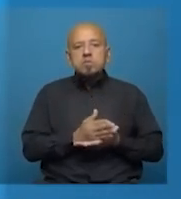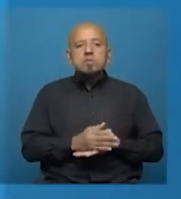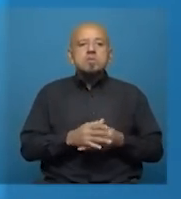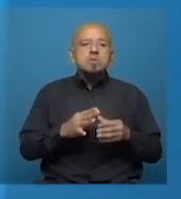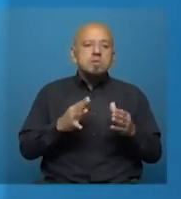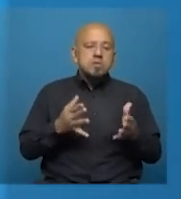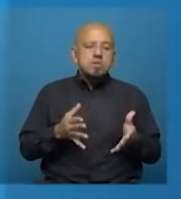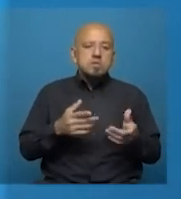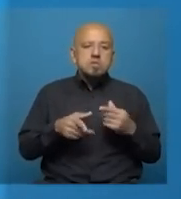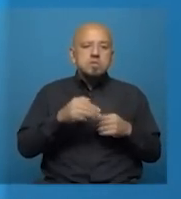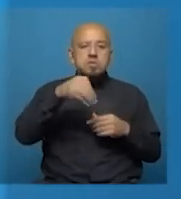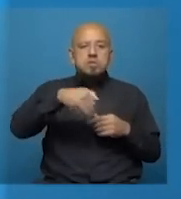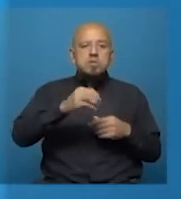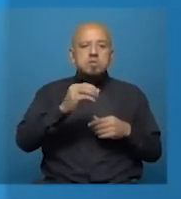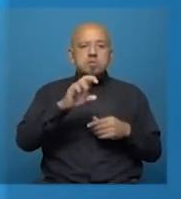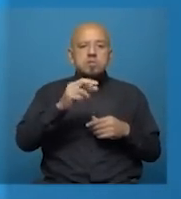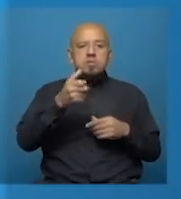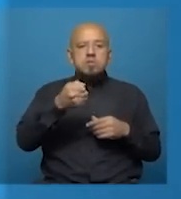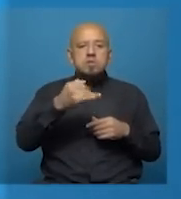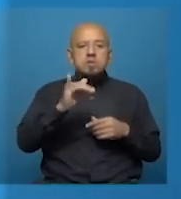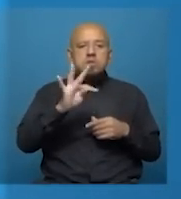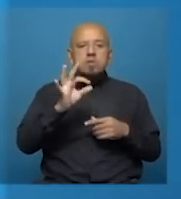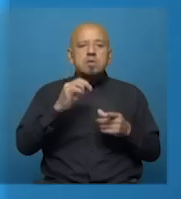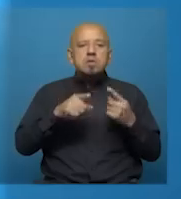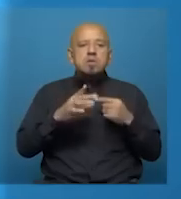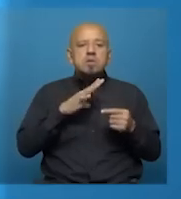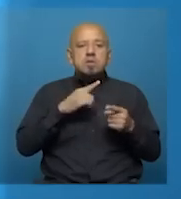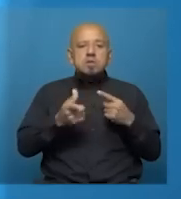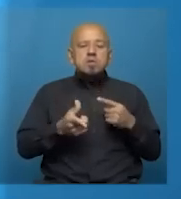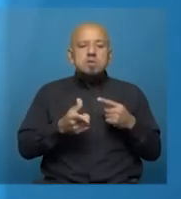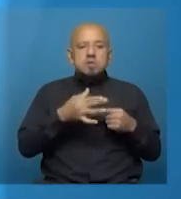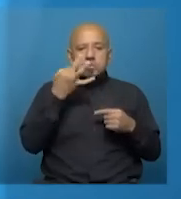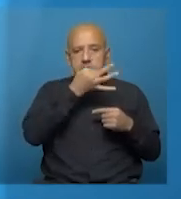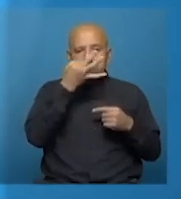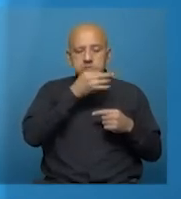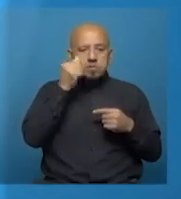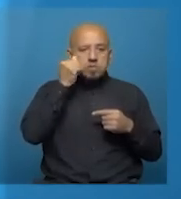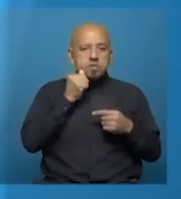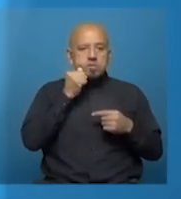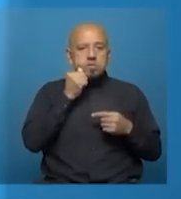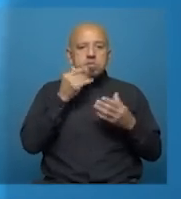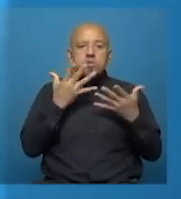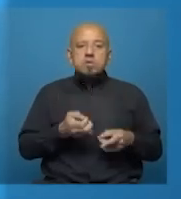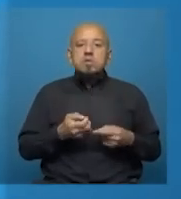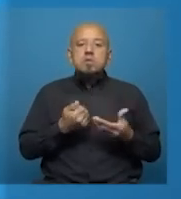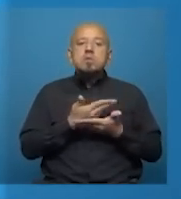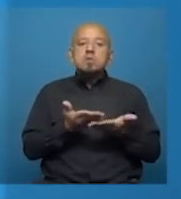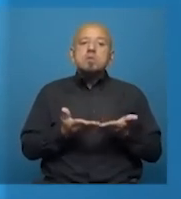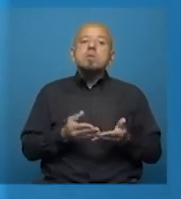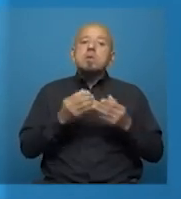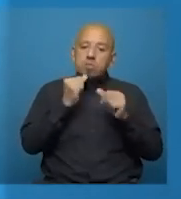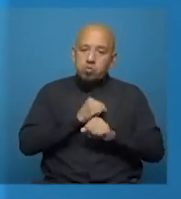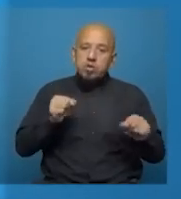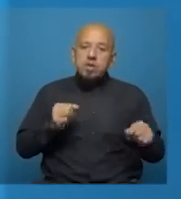algo tuvo el caso Morabito, fue una señal clara de que el narcotráfico nos quería dar la señal de que era capaz